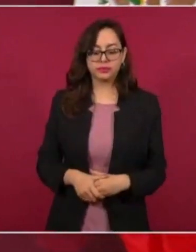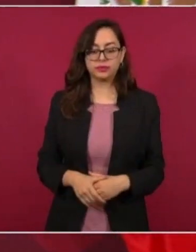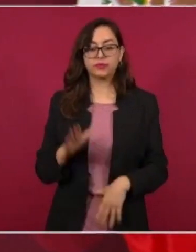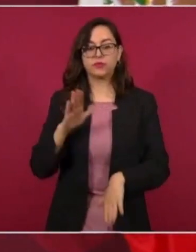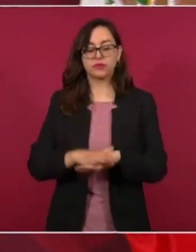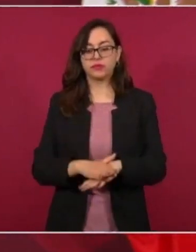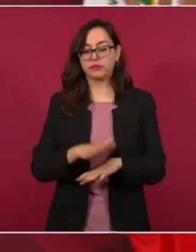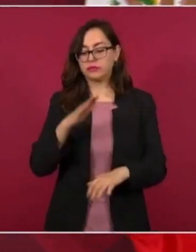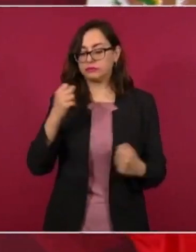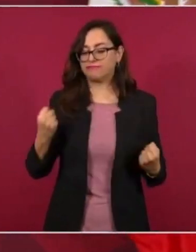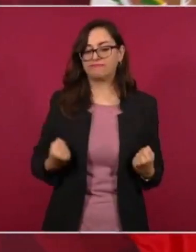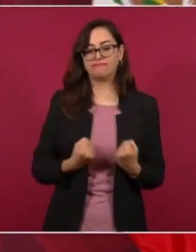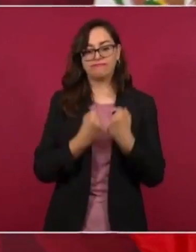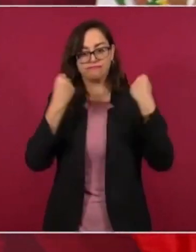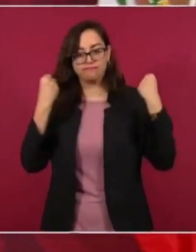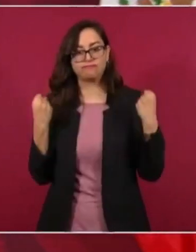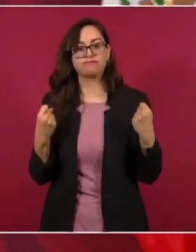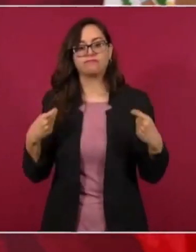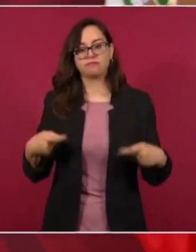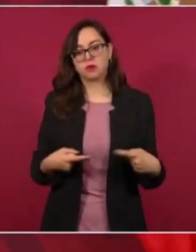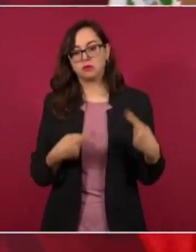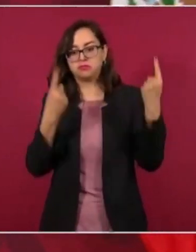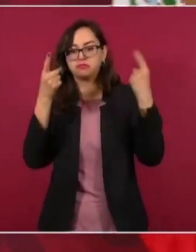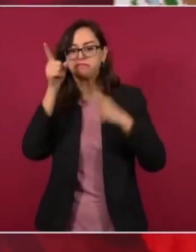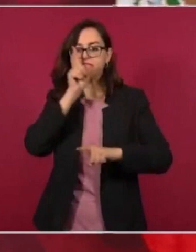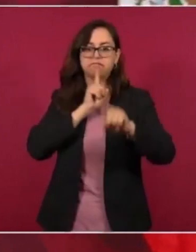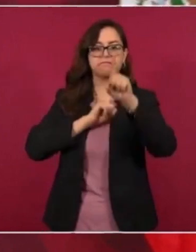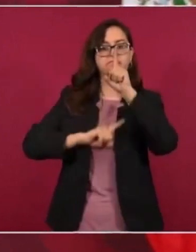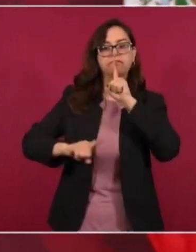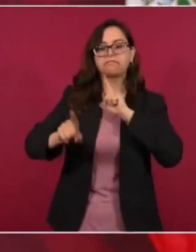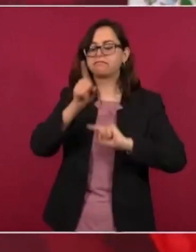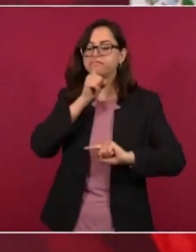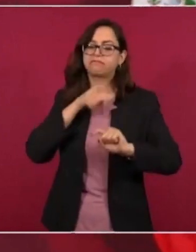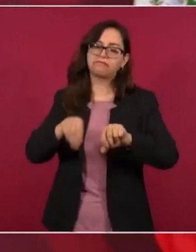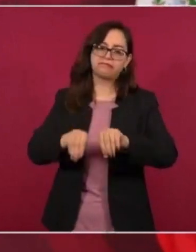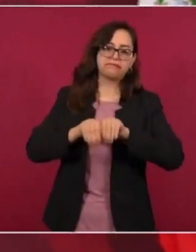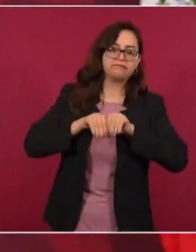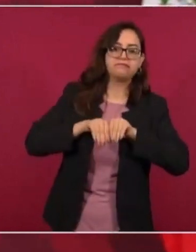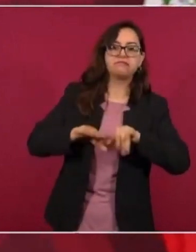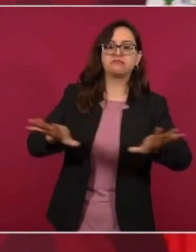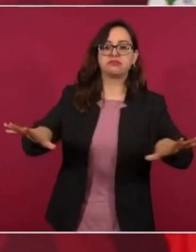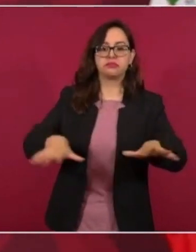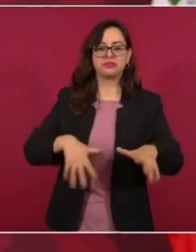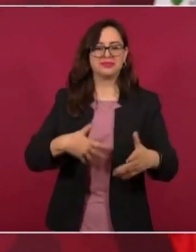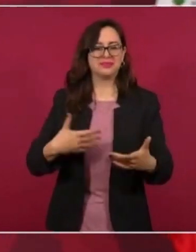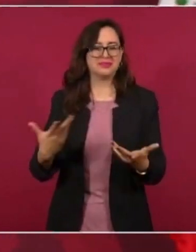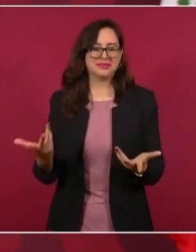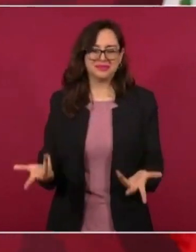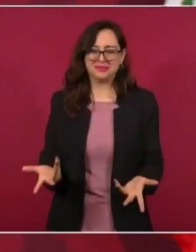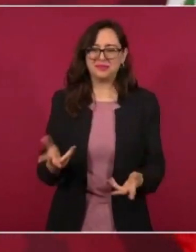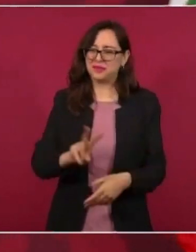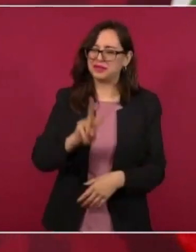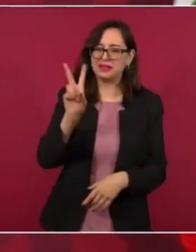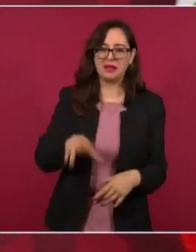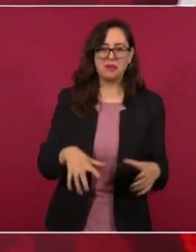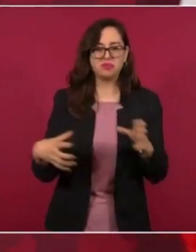más confrontación y difamaciones y guerra